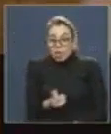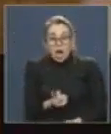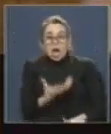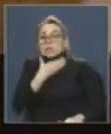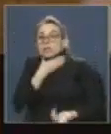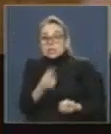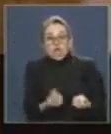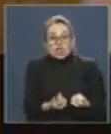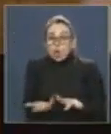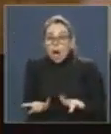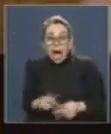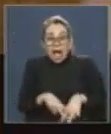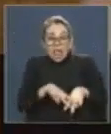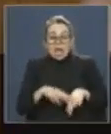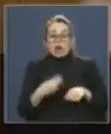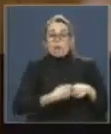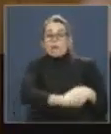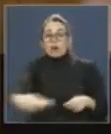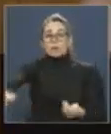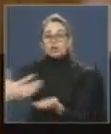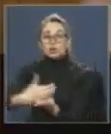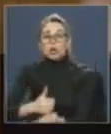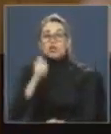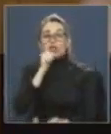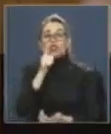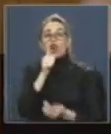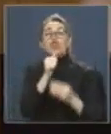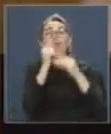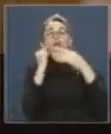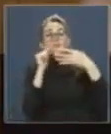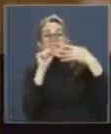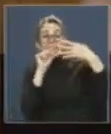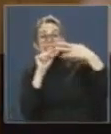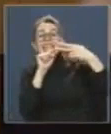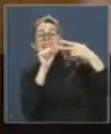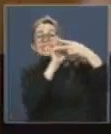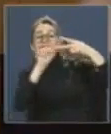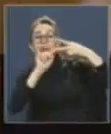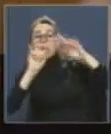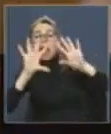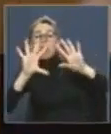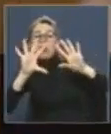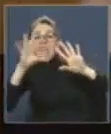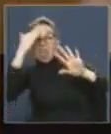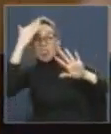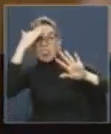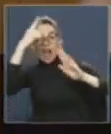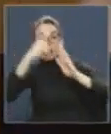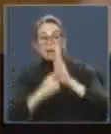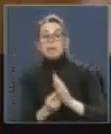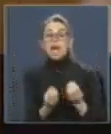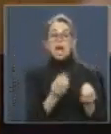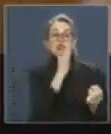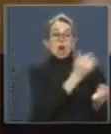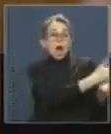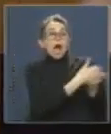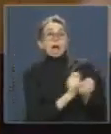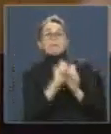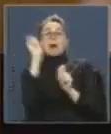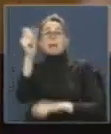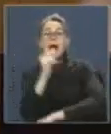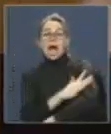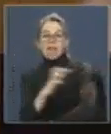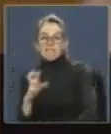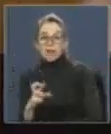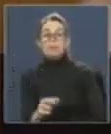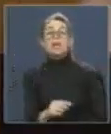tener los recursos para pagar sueldos todos los días bien buscando los recursos para pagar las imposiciones los días 20 buscando los recursos para pagar el iva